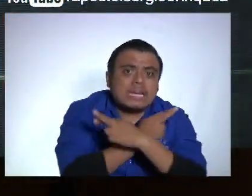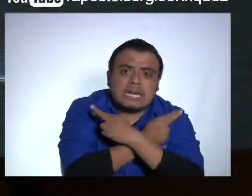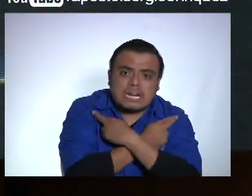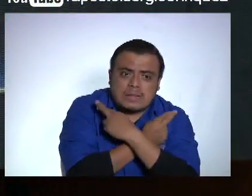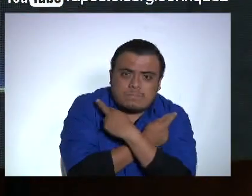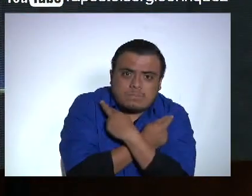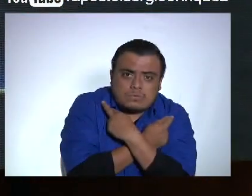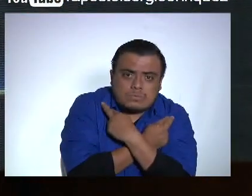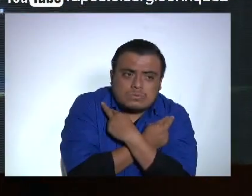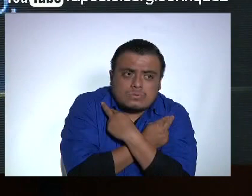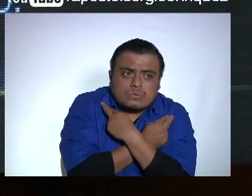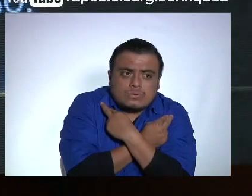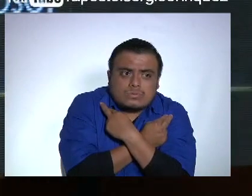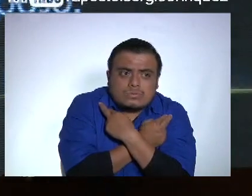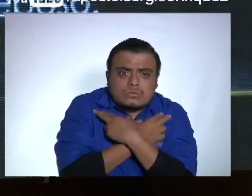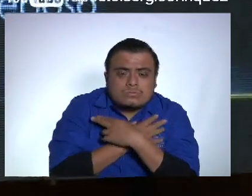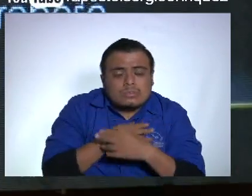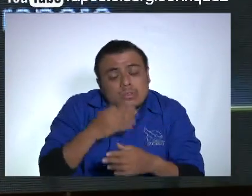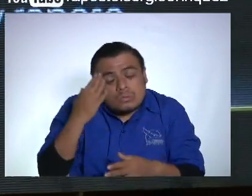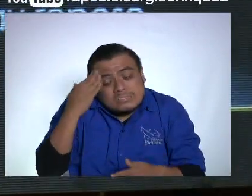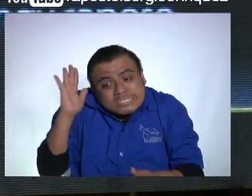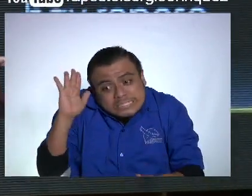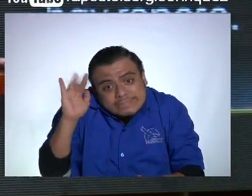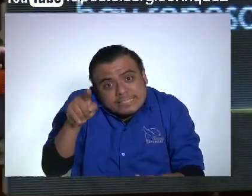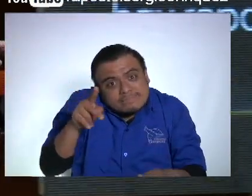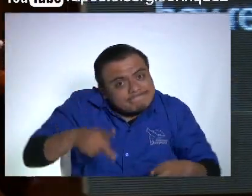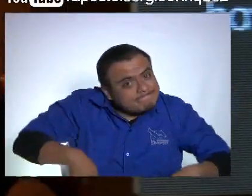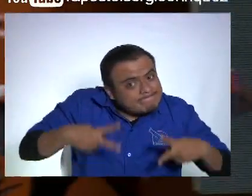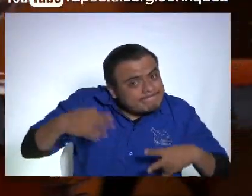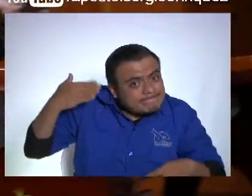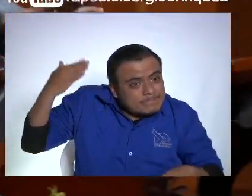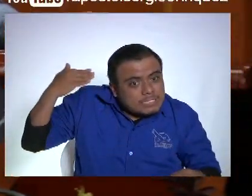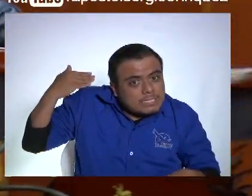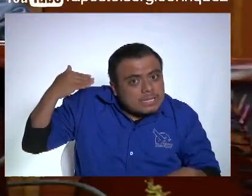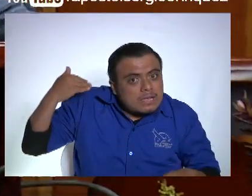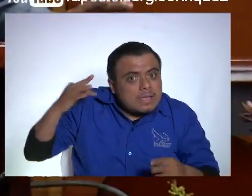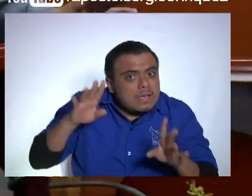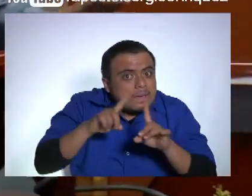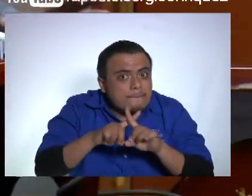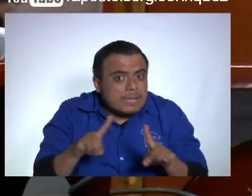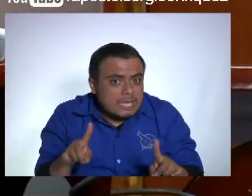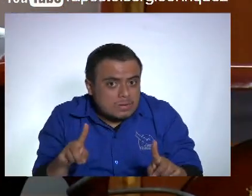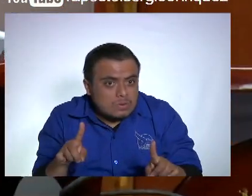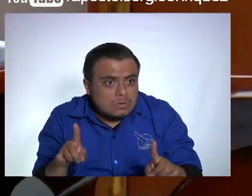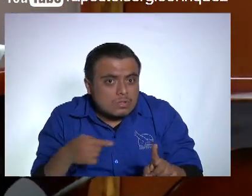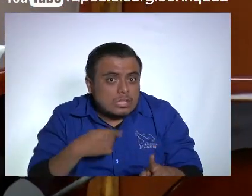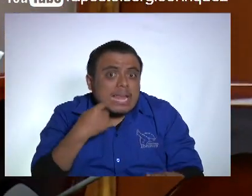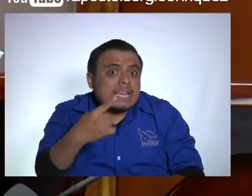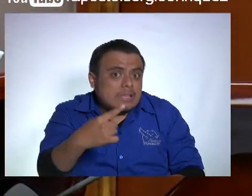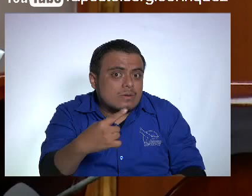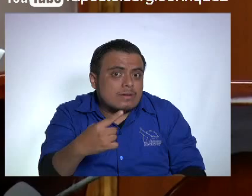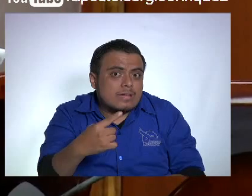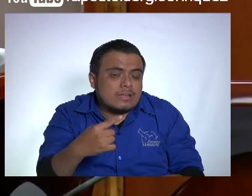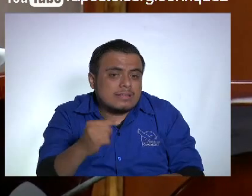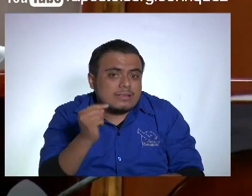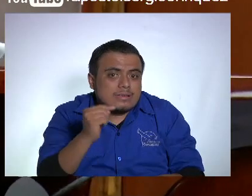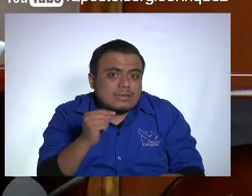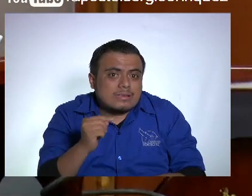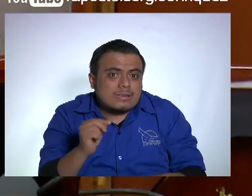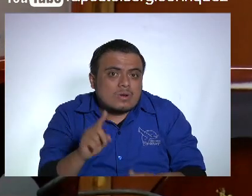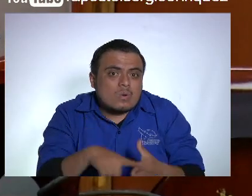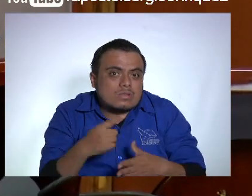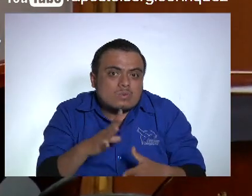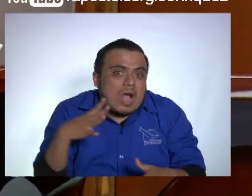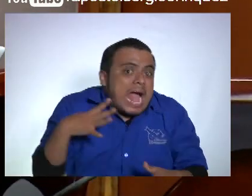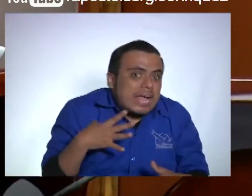No sé qué has estado viviendo últimamente, pero te digo que en medio del dolor, en medio de la